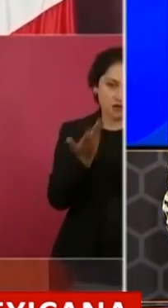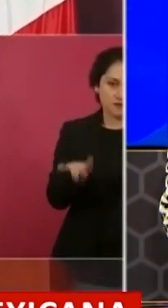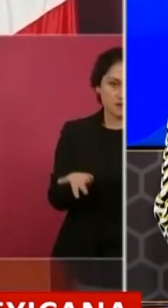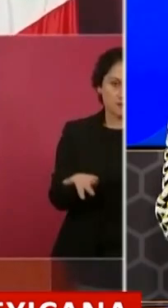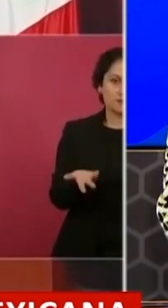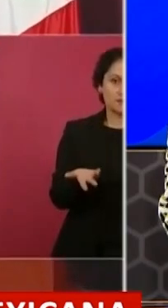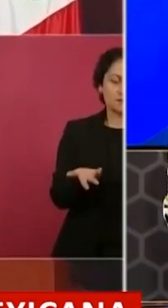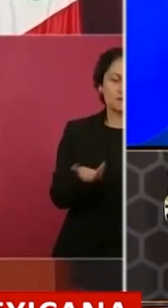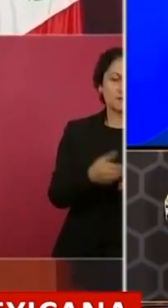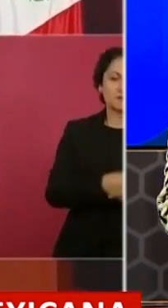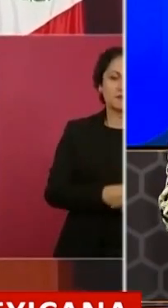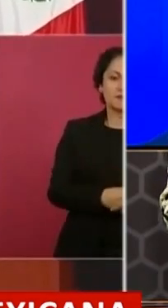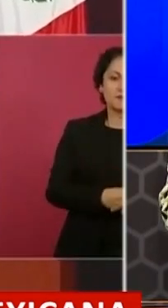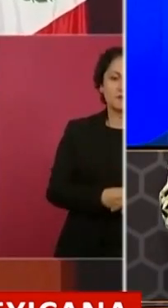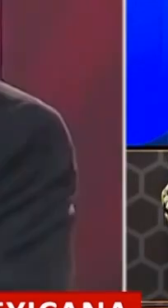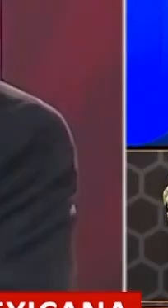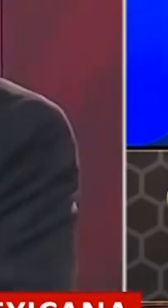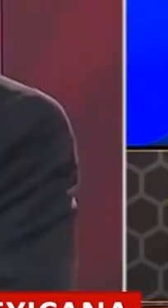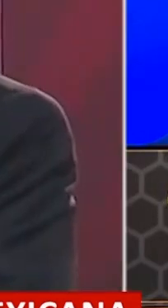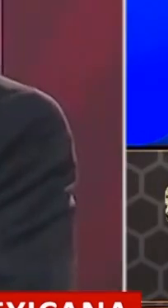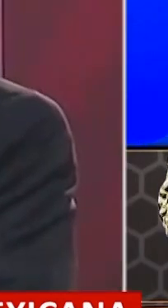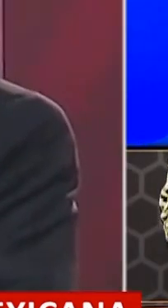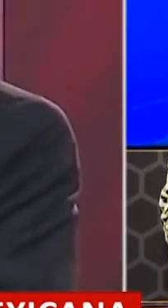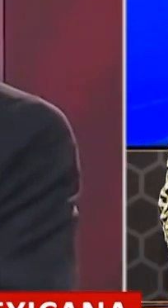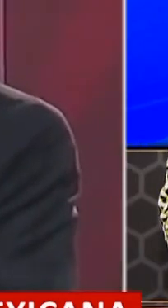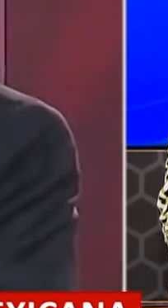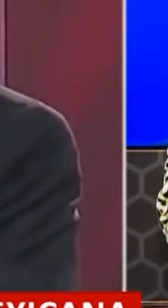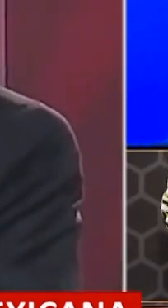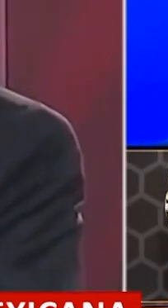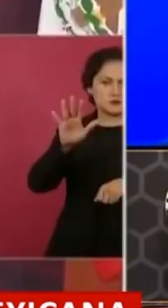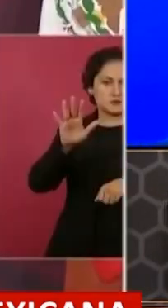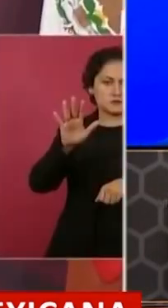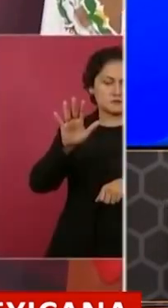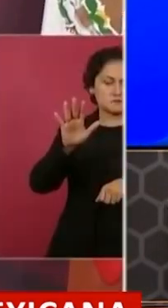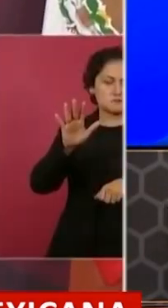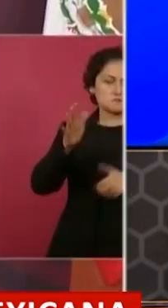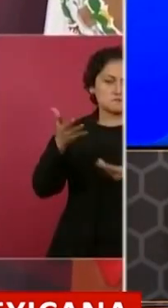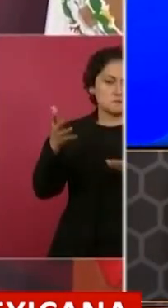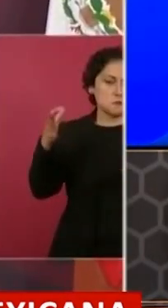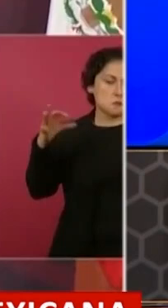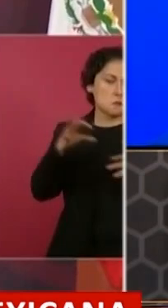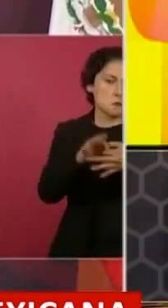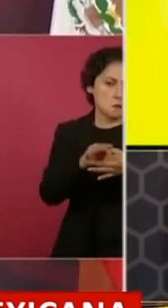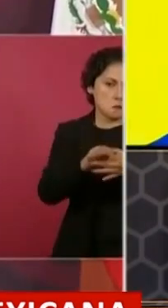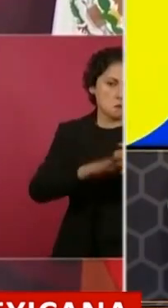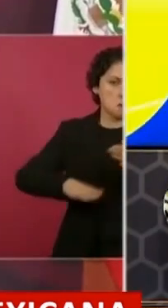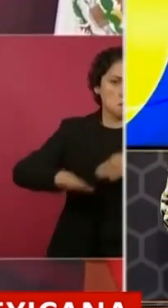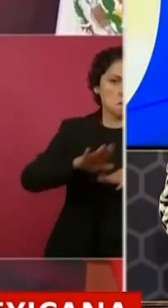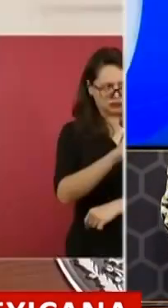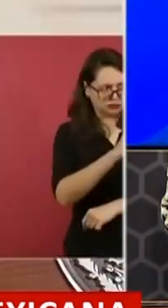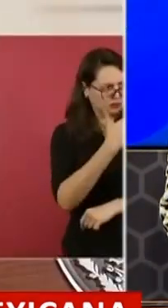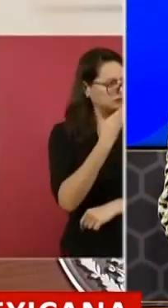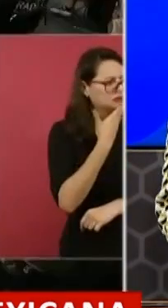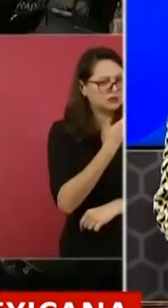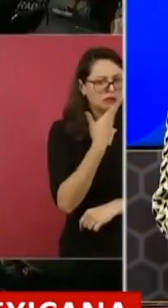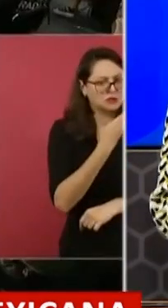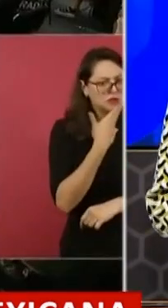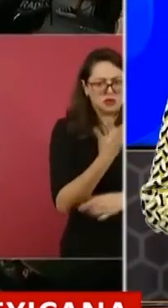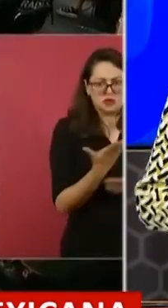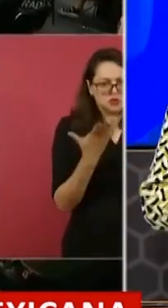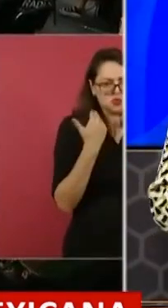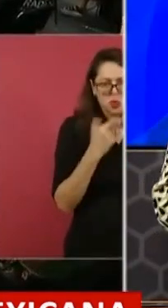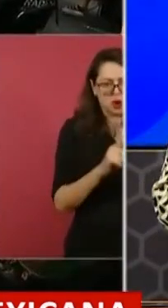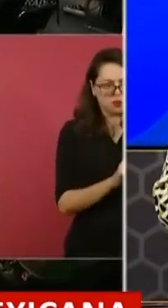este foro participan 21 economías. Lo integra desde Australia, Canadá,